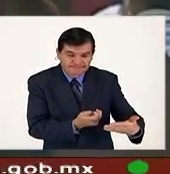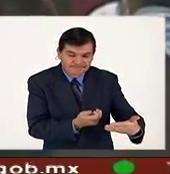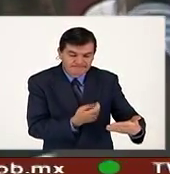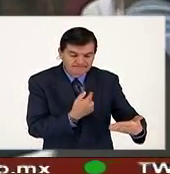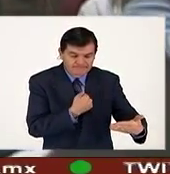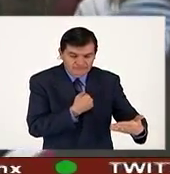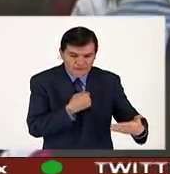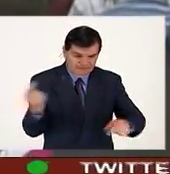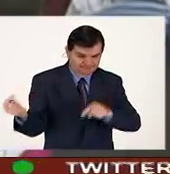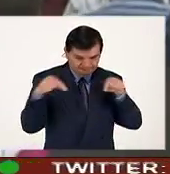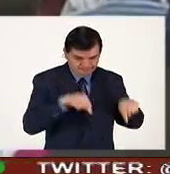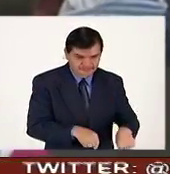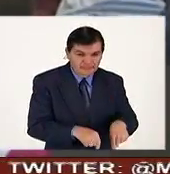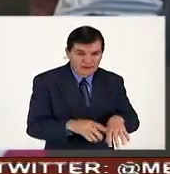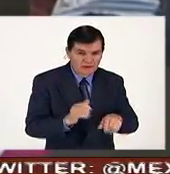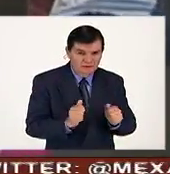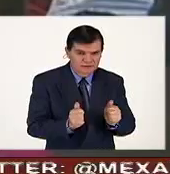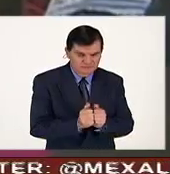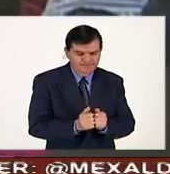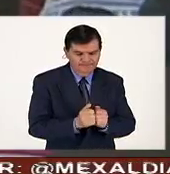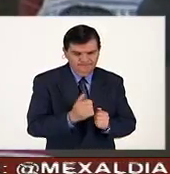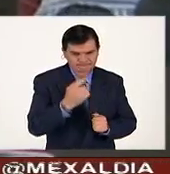hemos venido con nuestra moral,